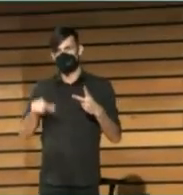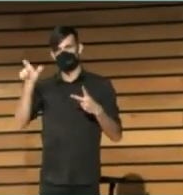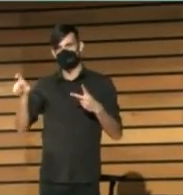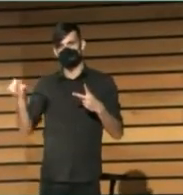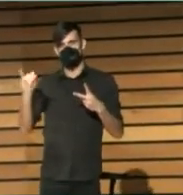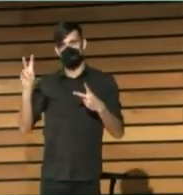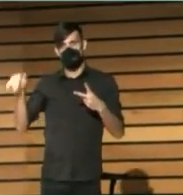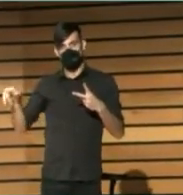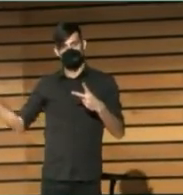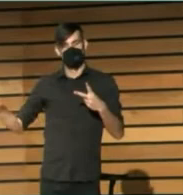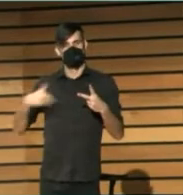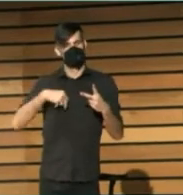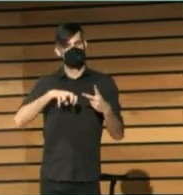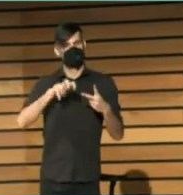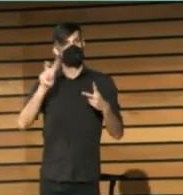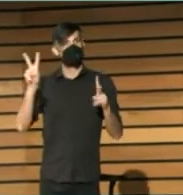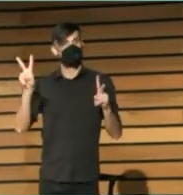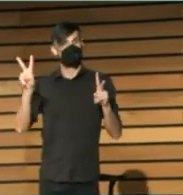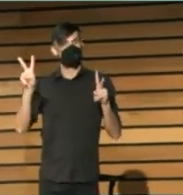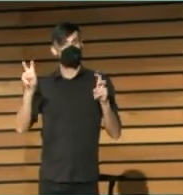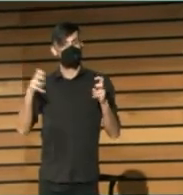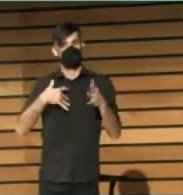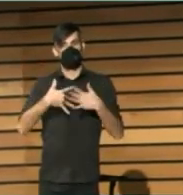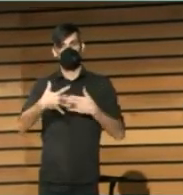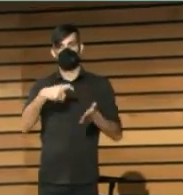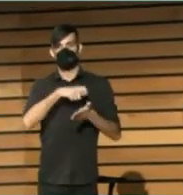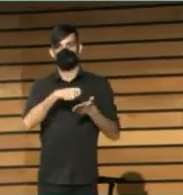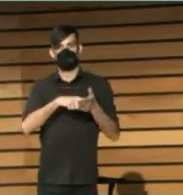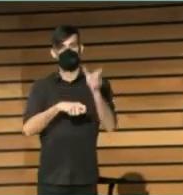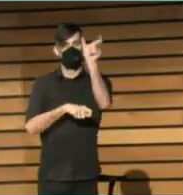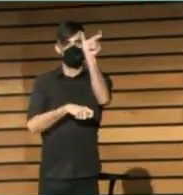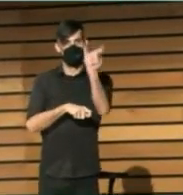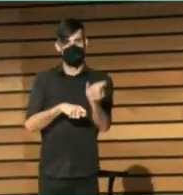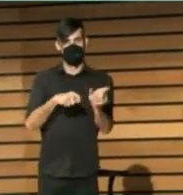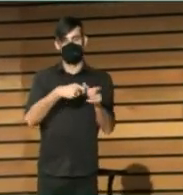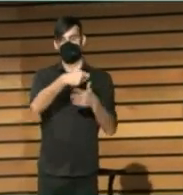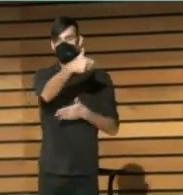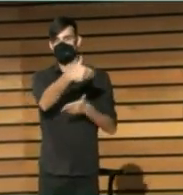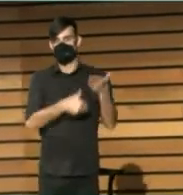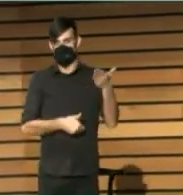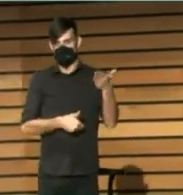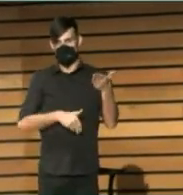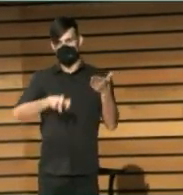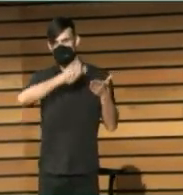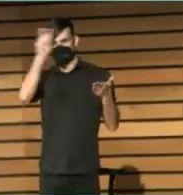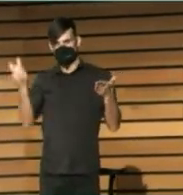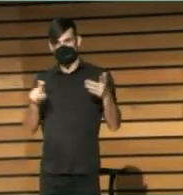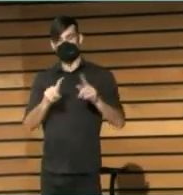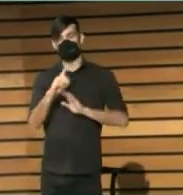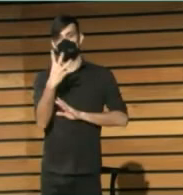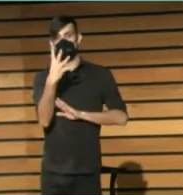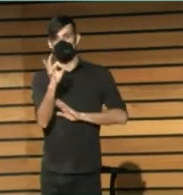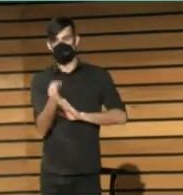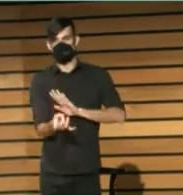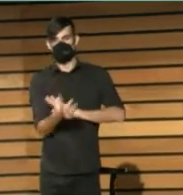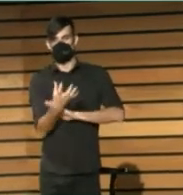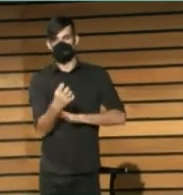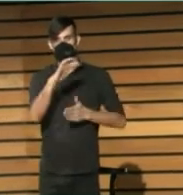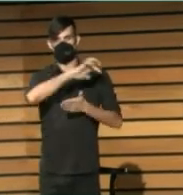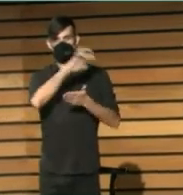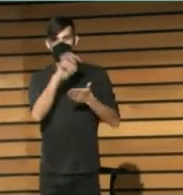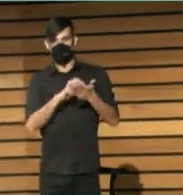Además es muy prolífico en la escritura de columnas y artículos de prensa y ha escrito más de 40 obras cultivando géneros como